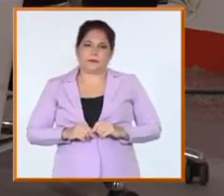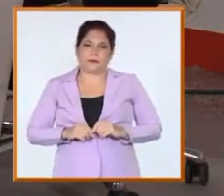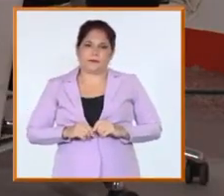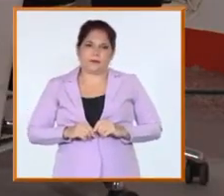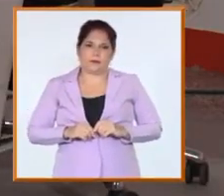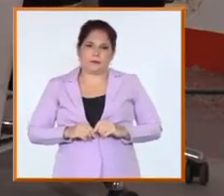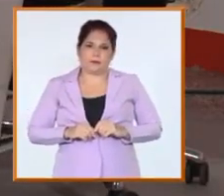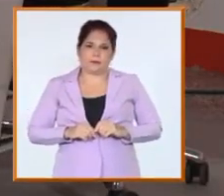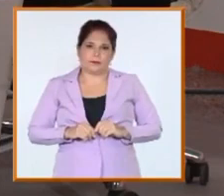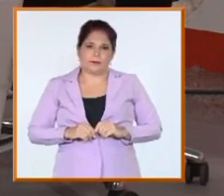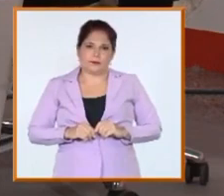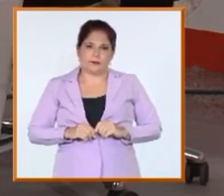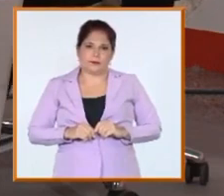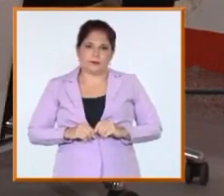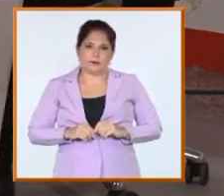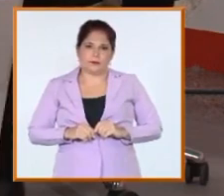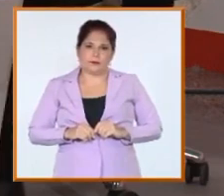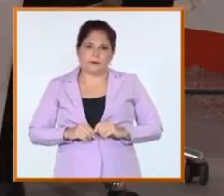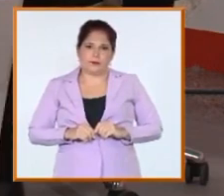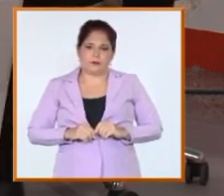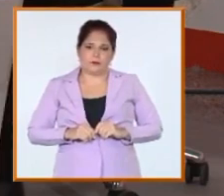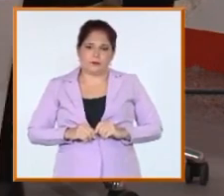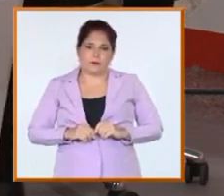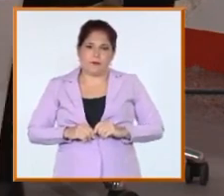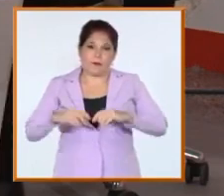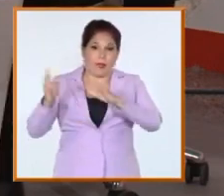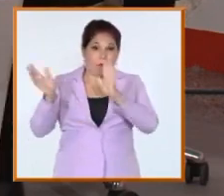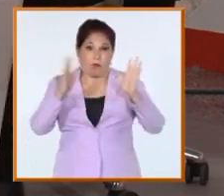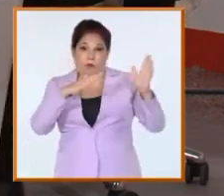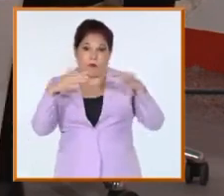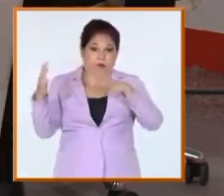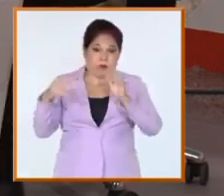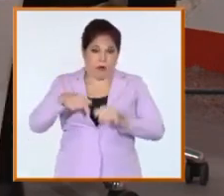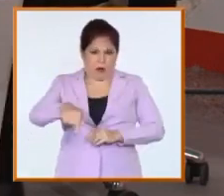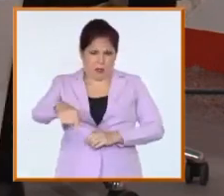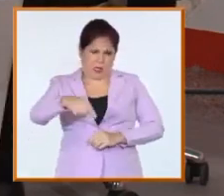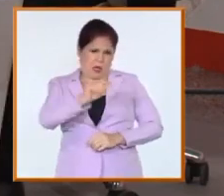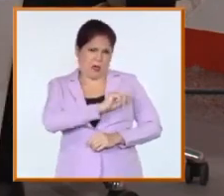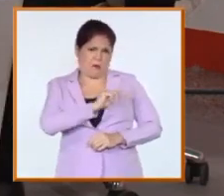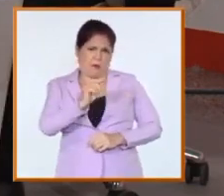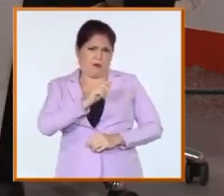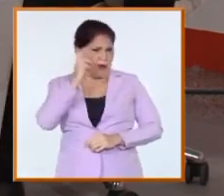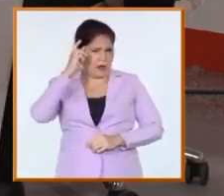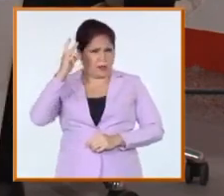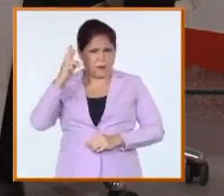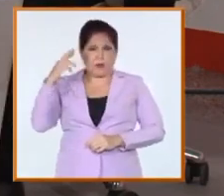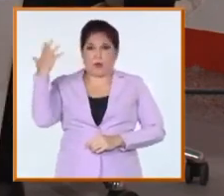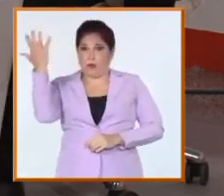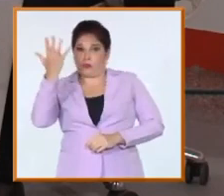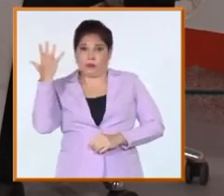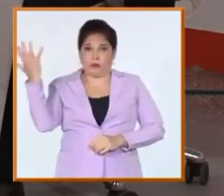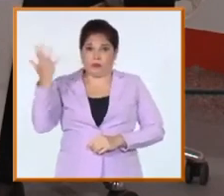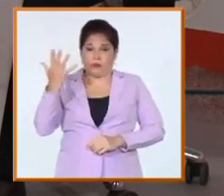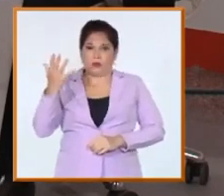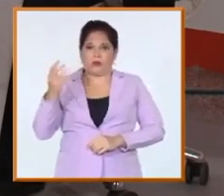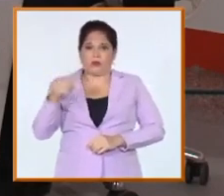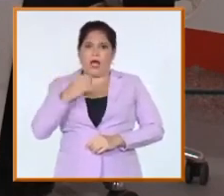y en el caso este del Idalia la la afectaciones realmente fueron